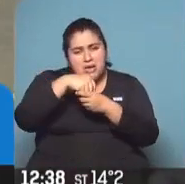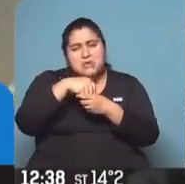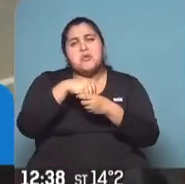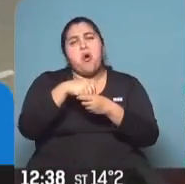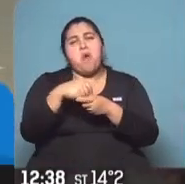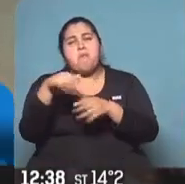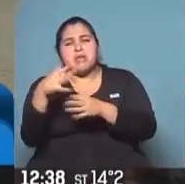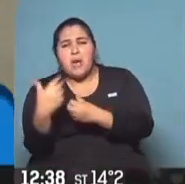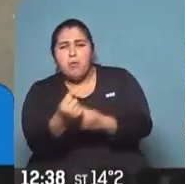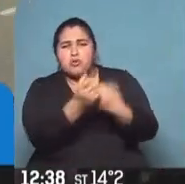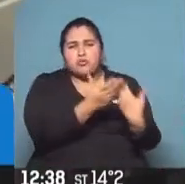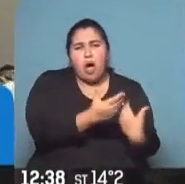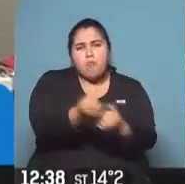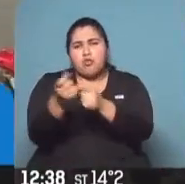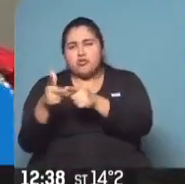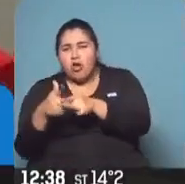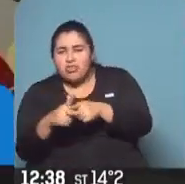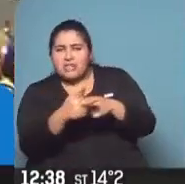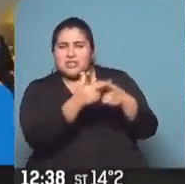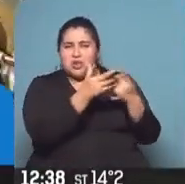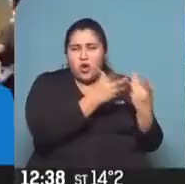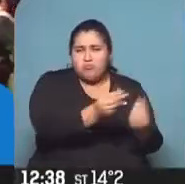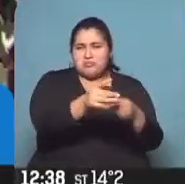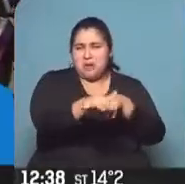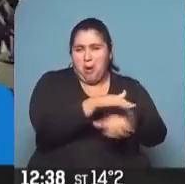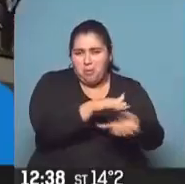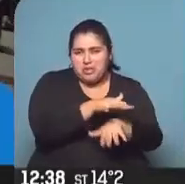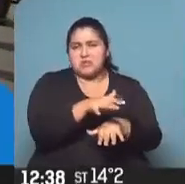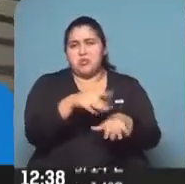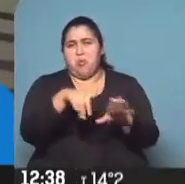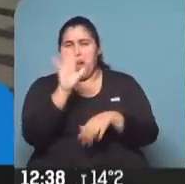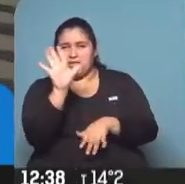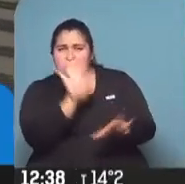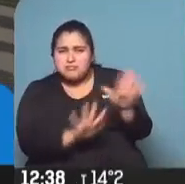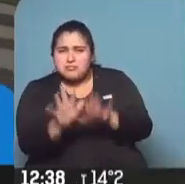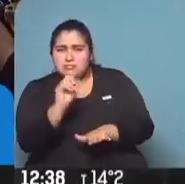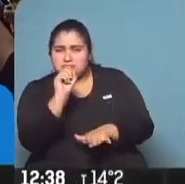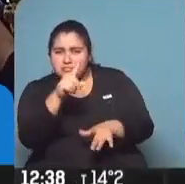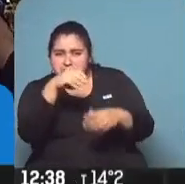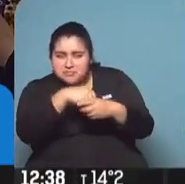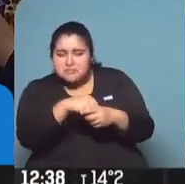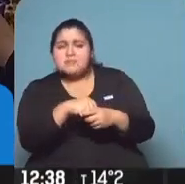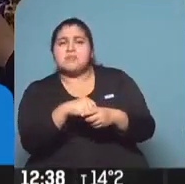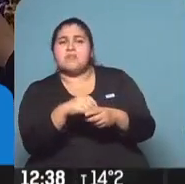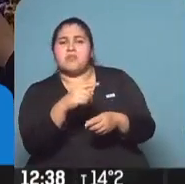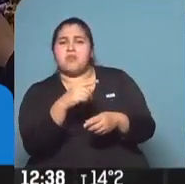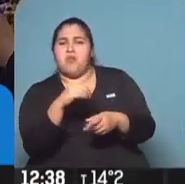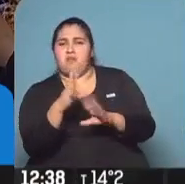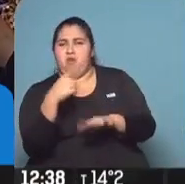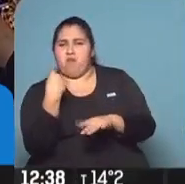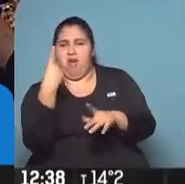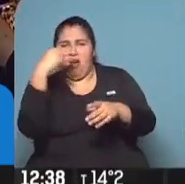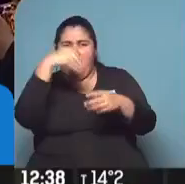viejos o operativos técnicos y del cuerpo de apoyo logístico quienes integramos la fuerza aérea